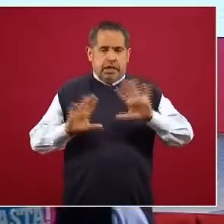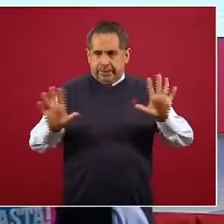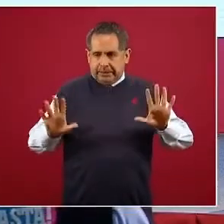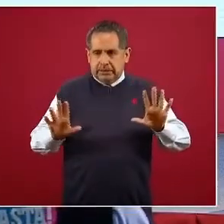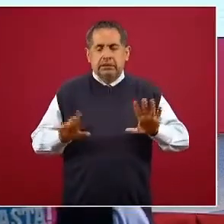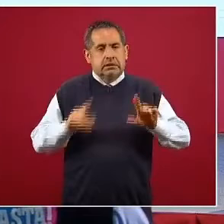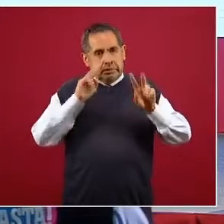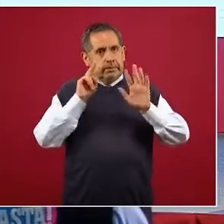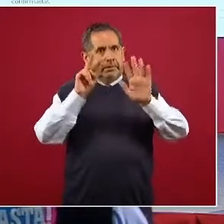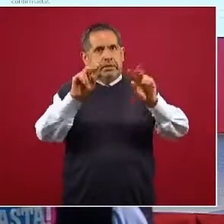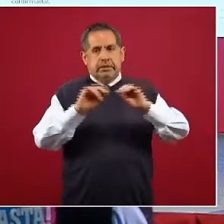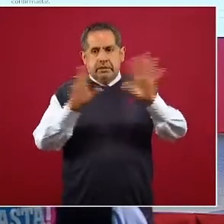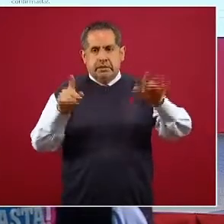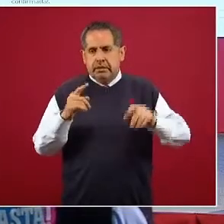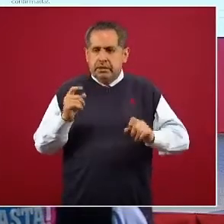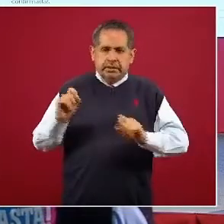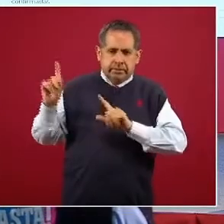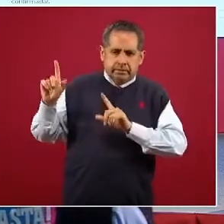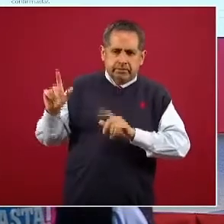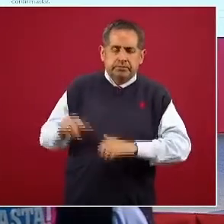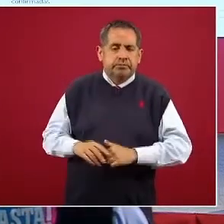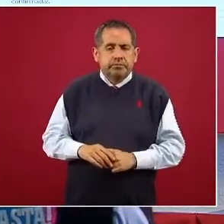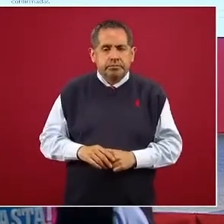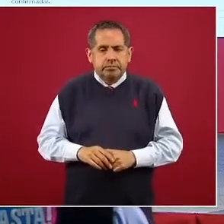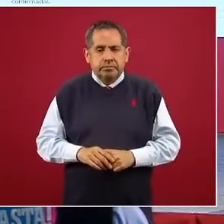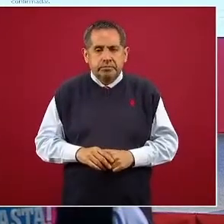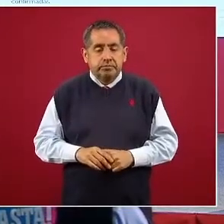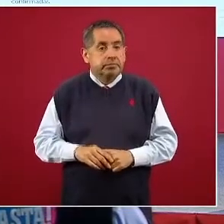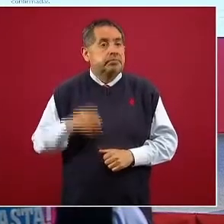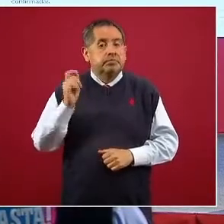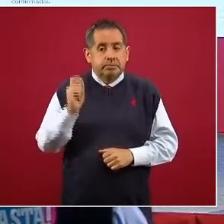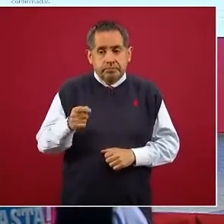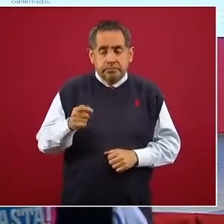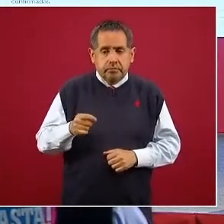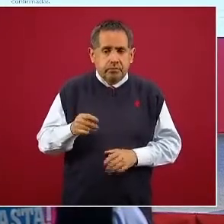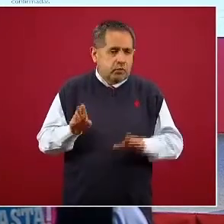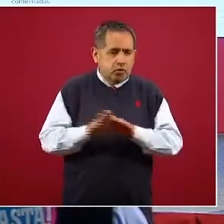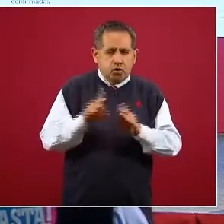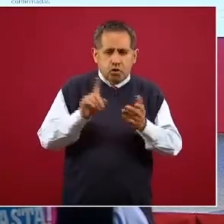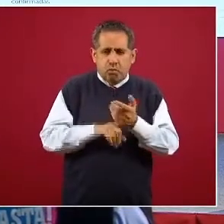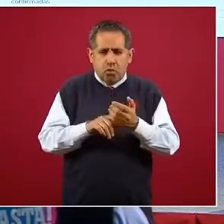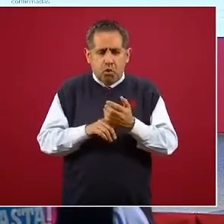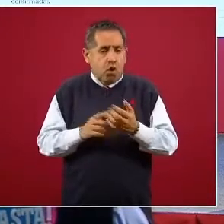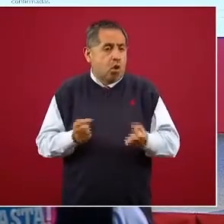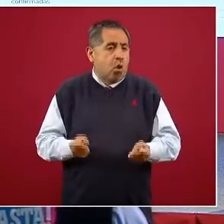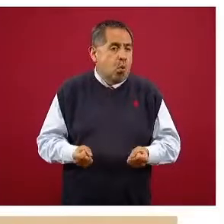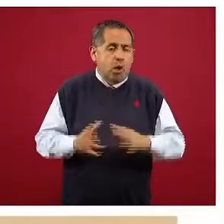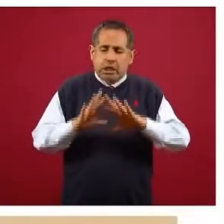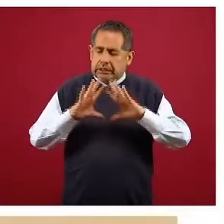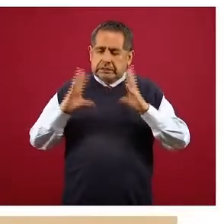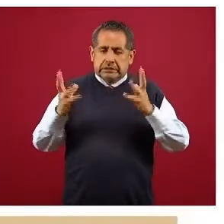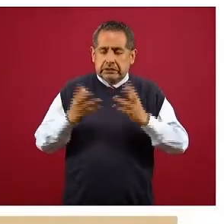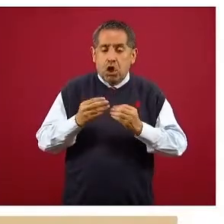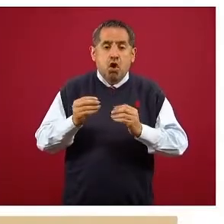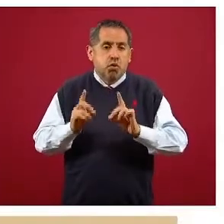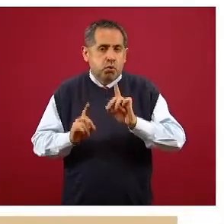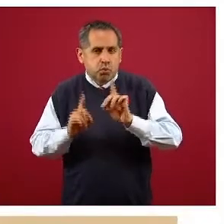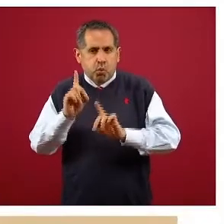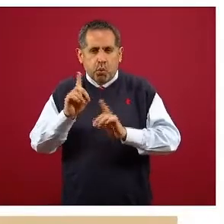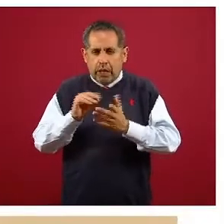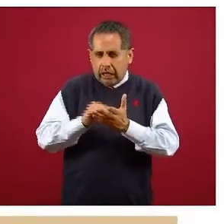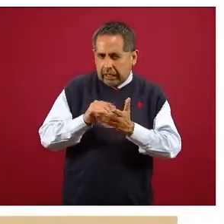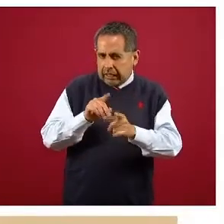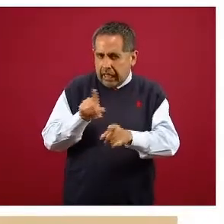siguientes diapositivas. Aquí tenemos la actualización de la distribución de todos los casos sospechosos. Como ustedes